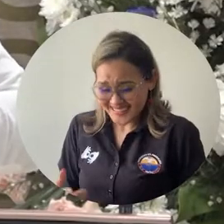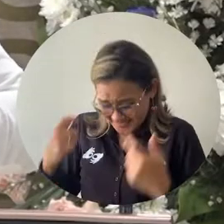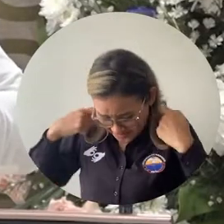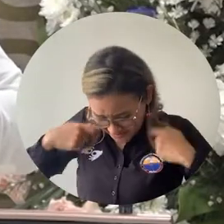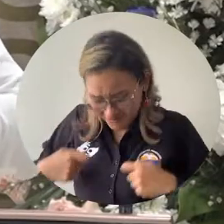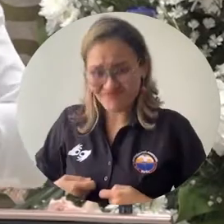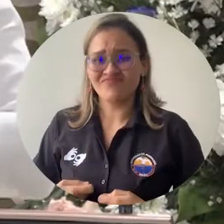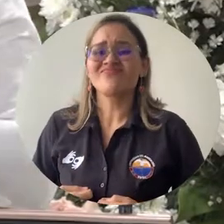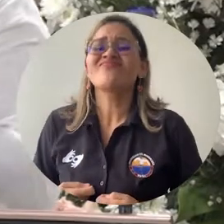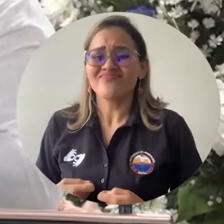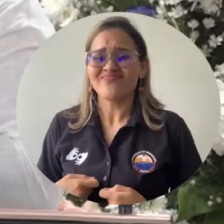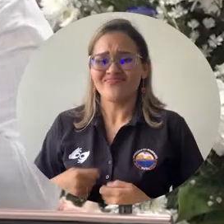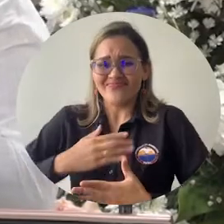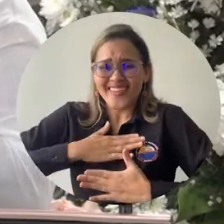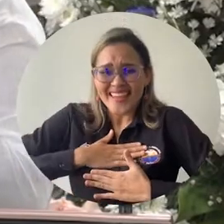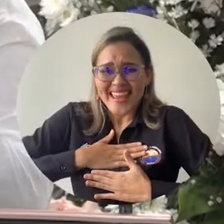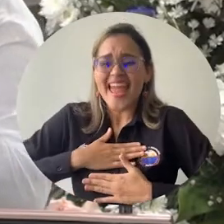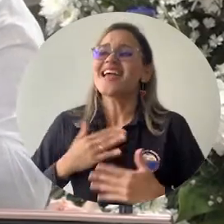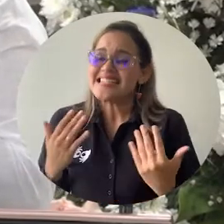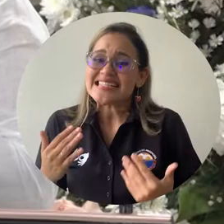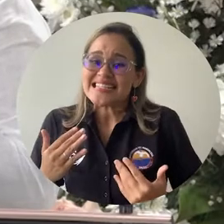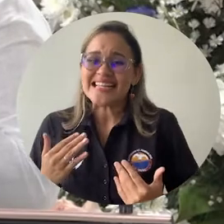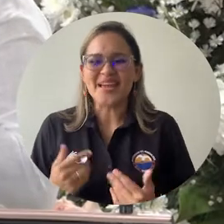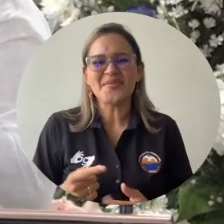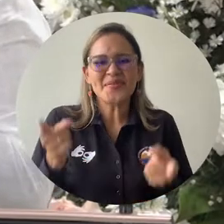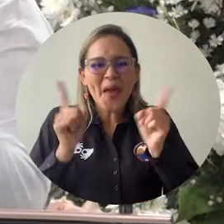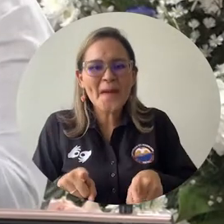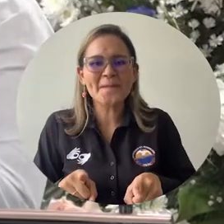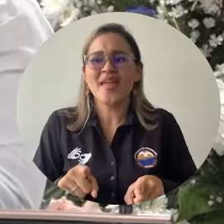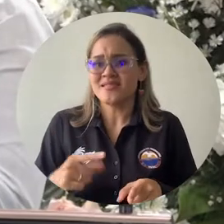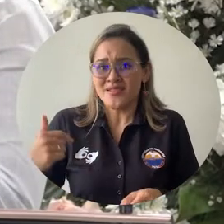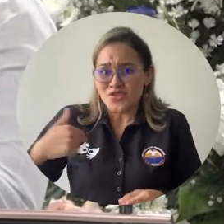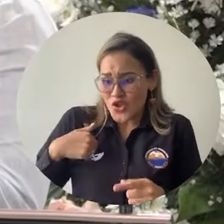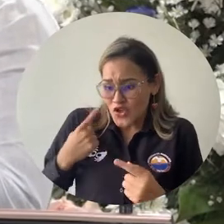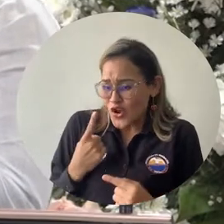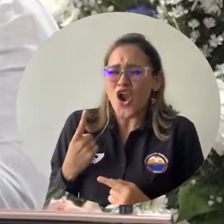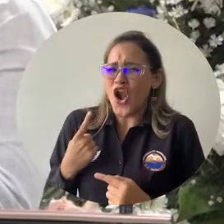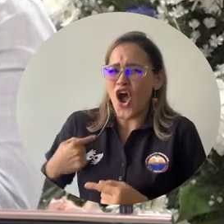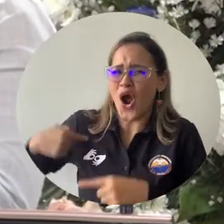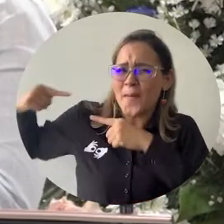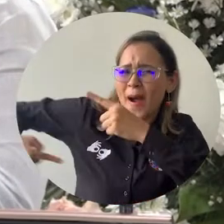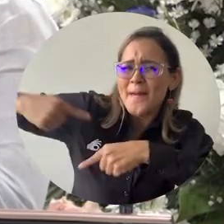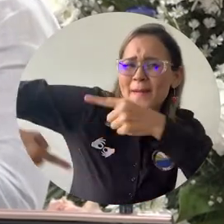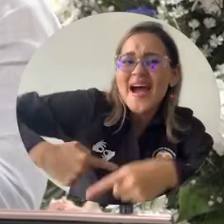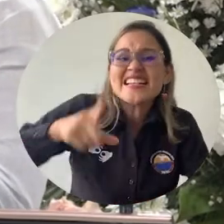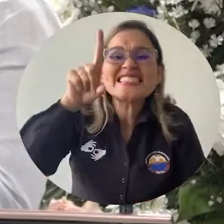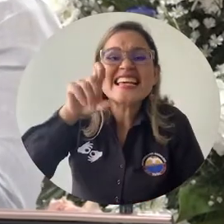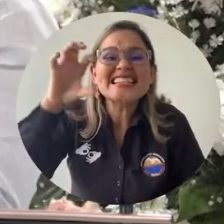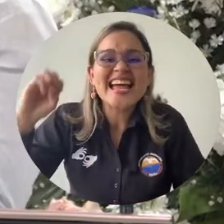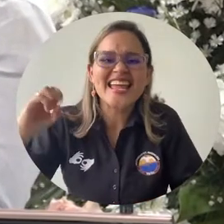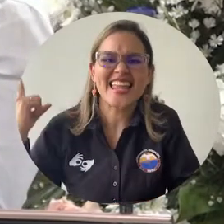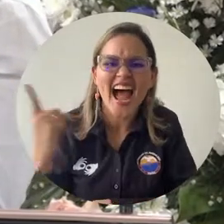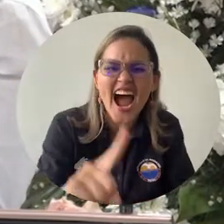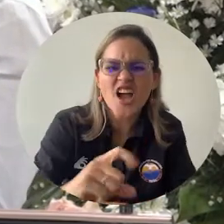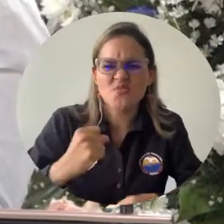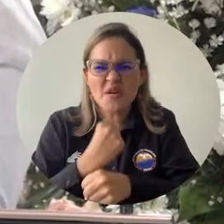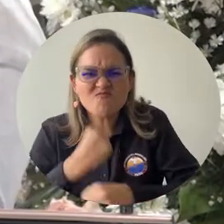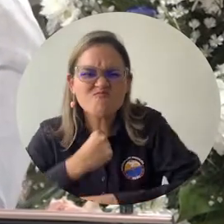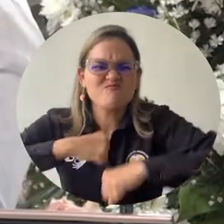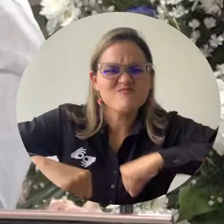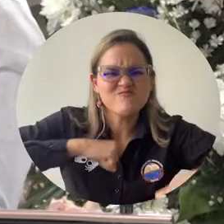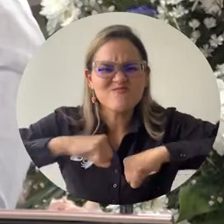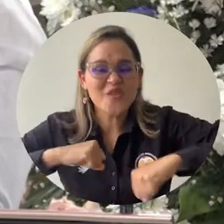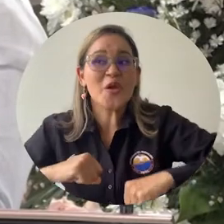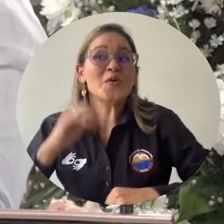llevo yo en mi pecho, pero la llevo en nombre de todos y todas las que nos han precedido en estos 60 años de historia y que sembrará bases de lo que